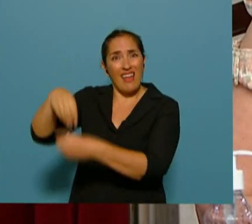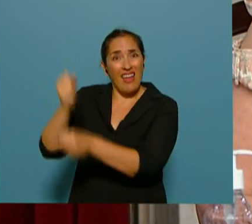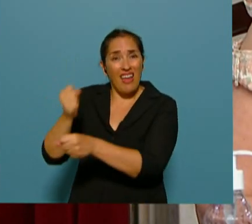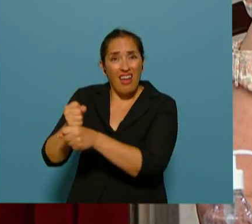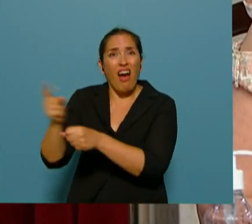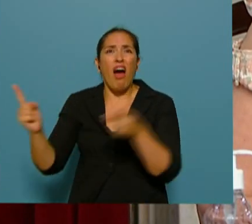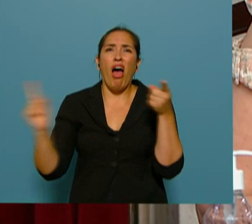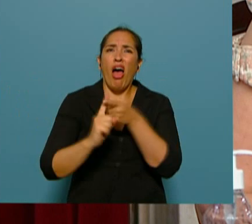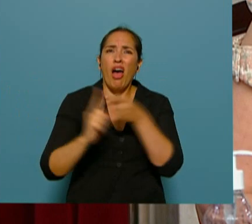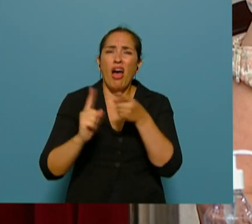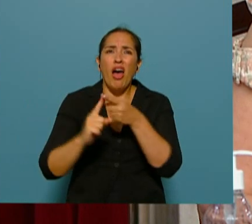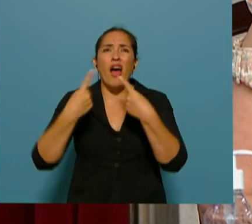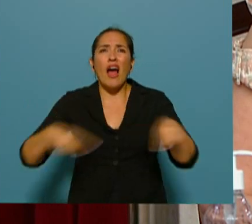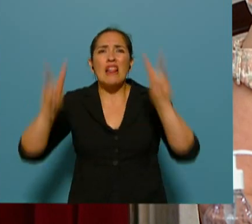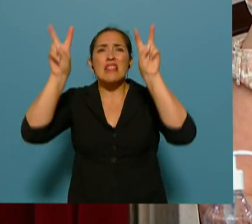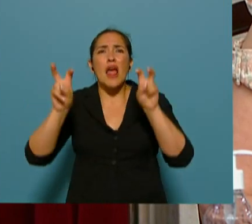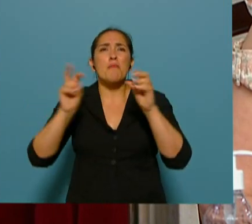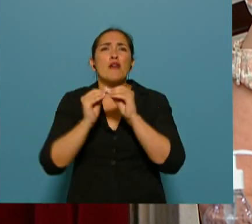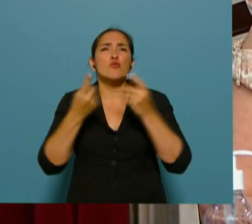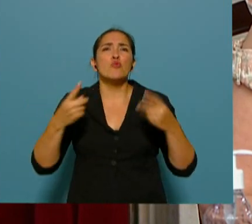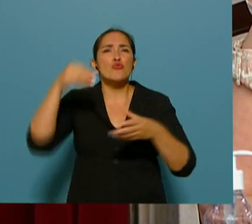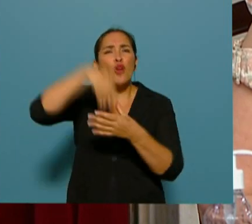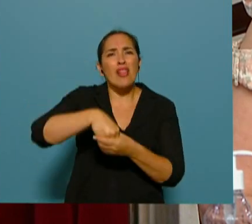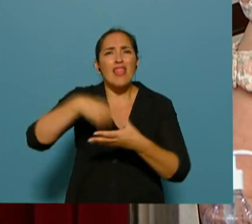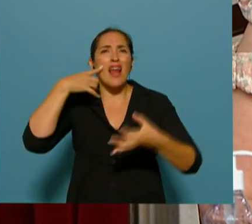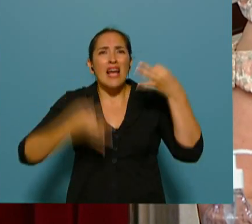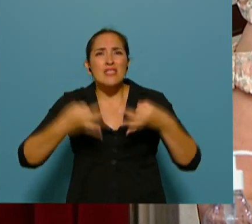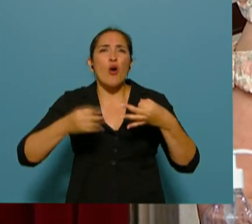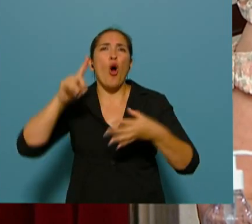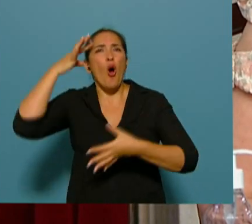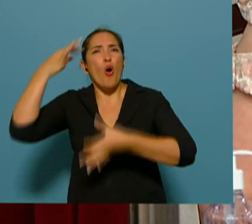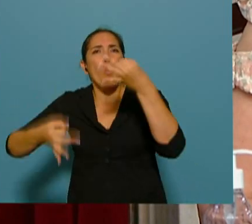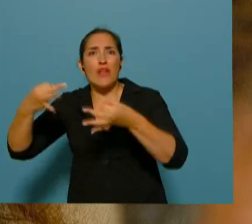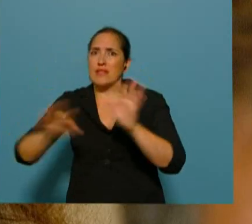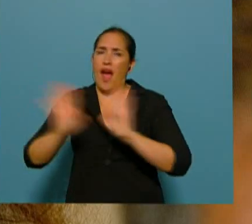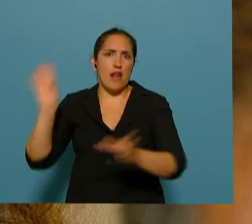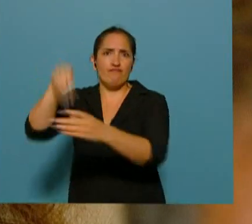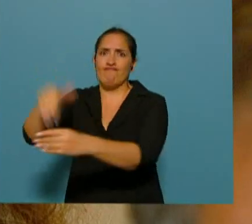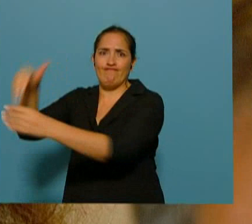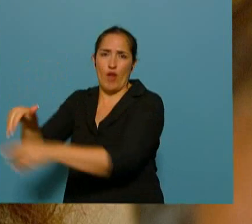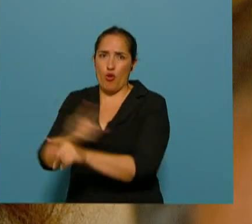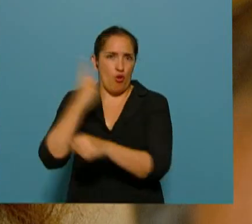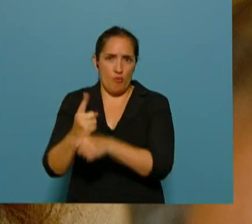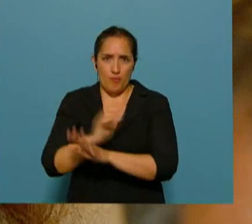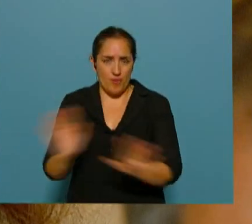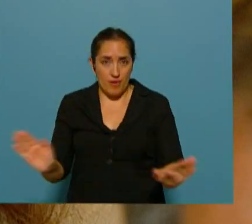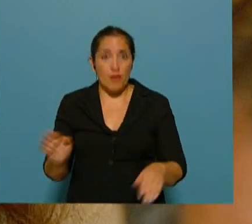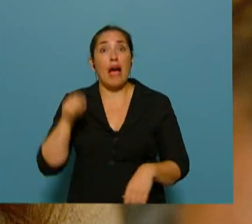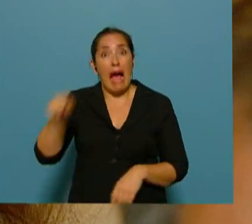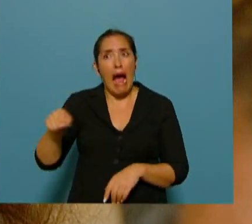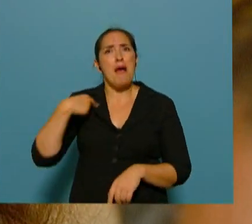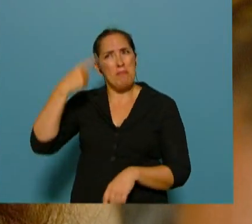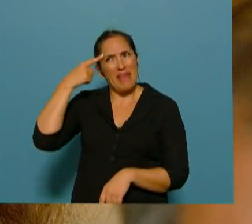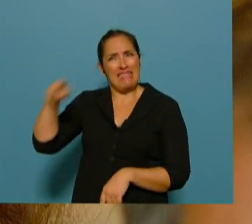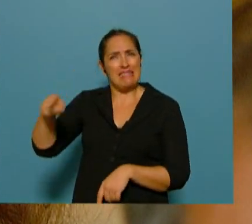se vincule a cuestiones de seguridad interna o estrictamente judiciales. Esperaba que con eso se iniciara